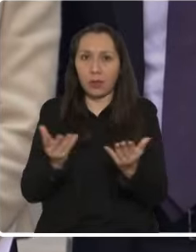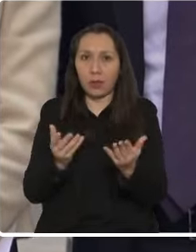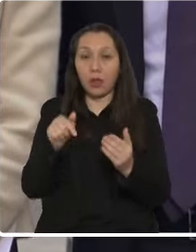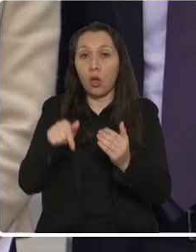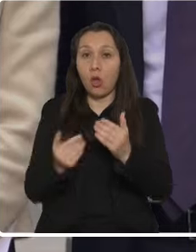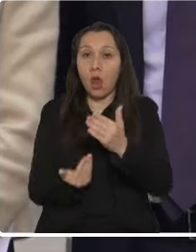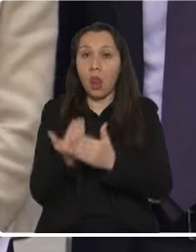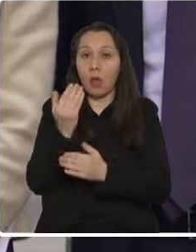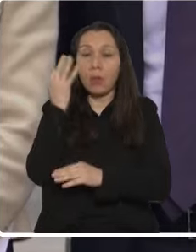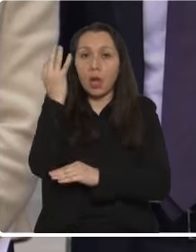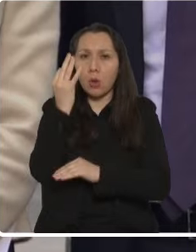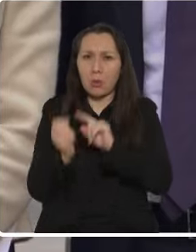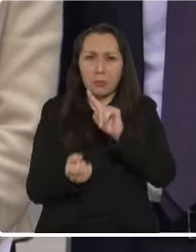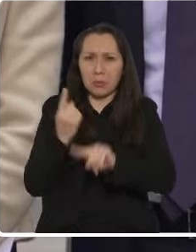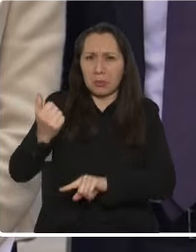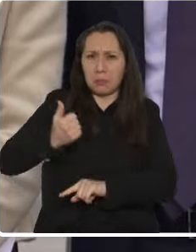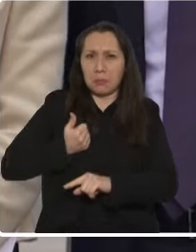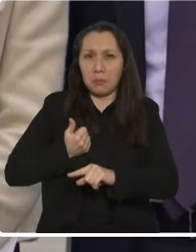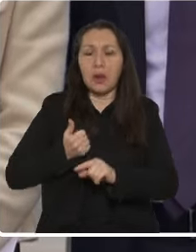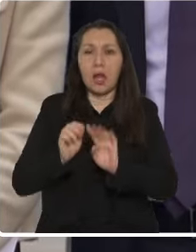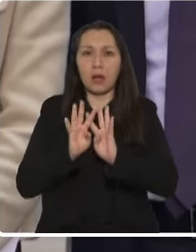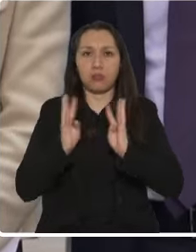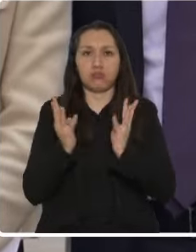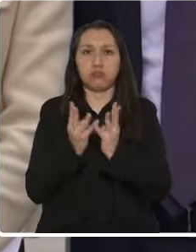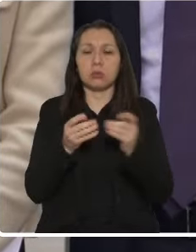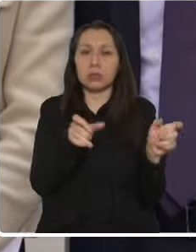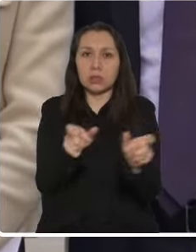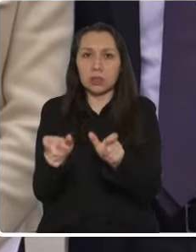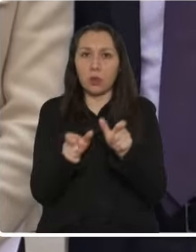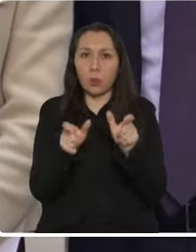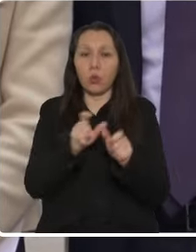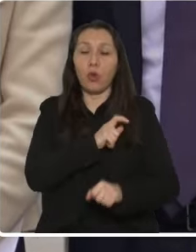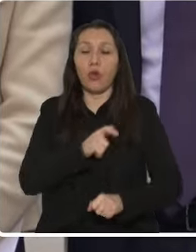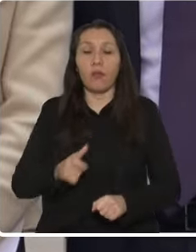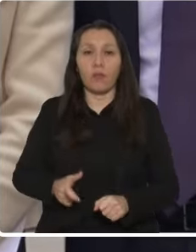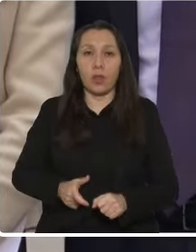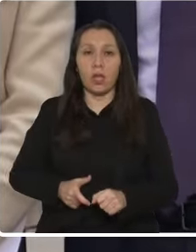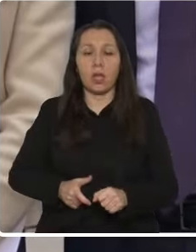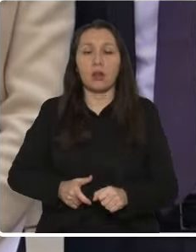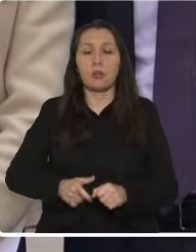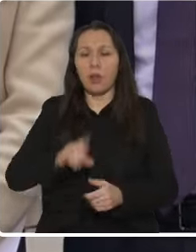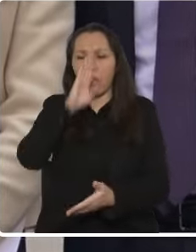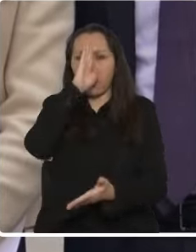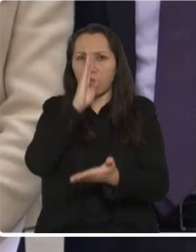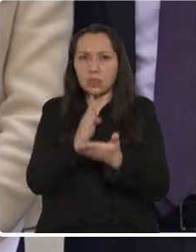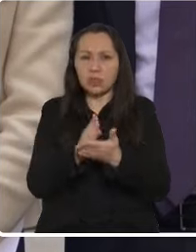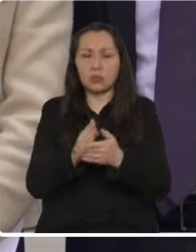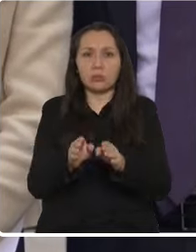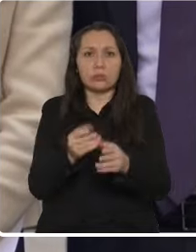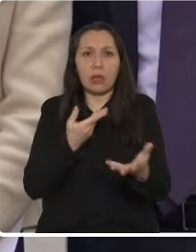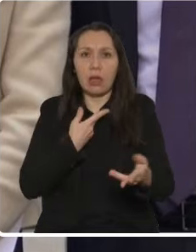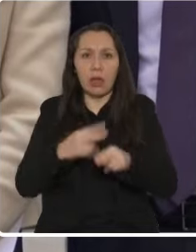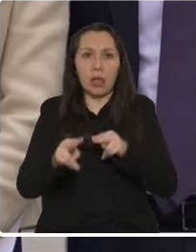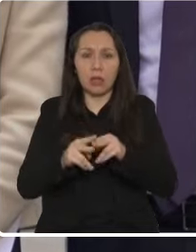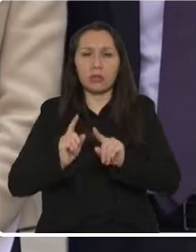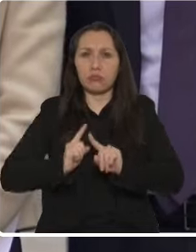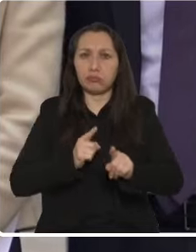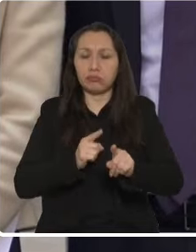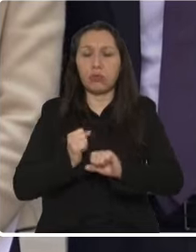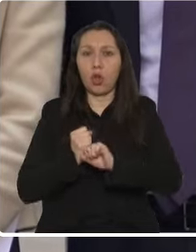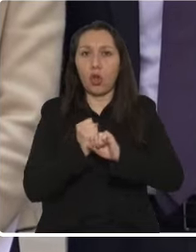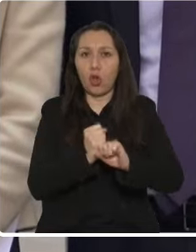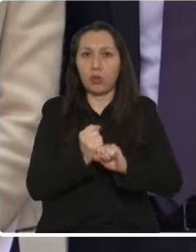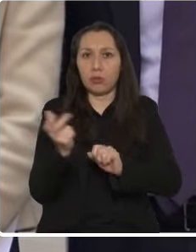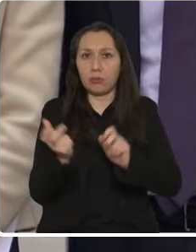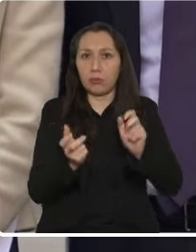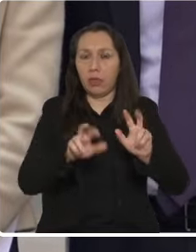Esta mañana me he reunido a primera hora con el Gabinete de Seguridad del Gobierno para tomar decisiones respecto a la batalla que estamos librando contra